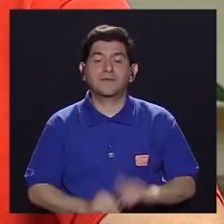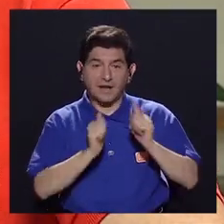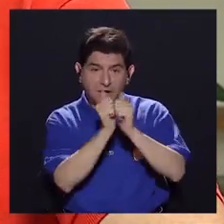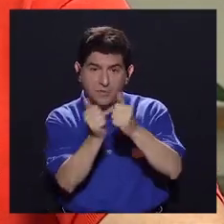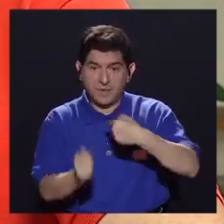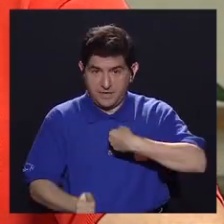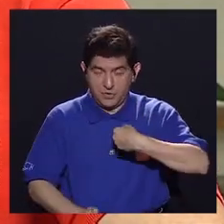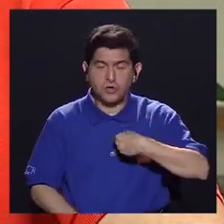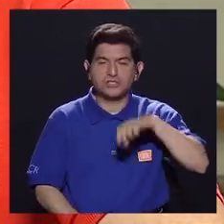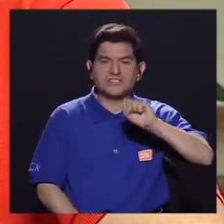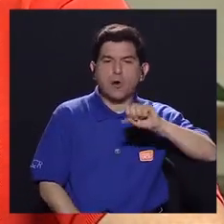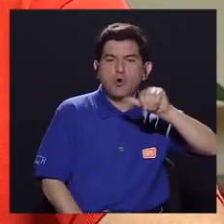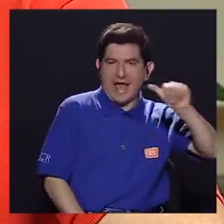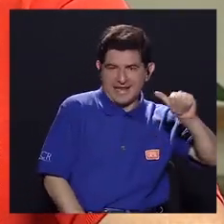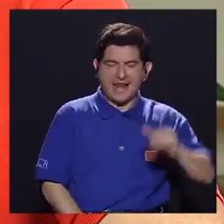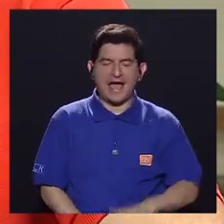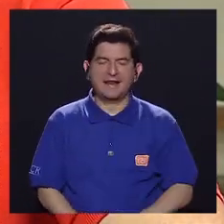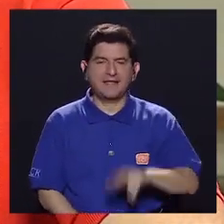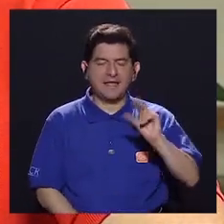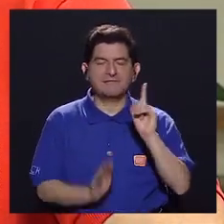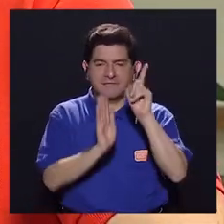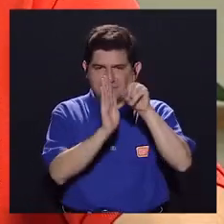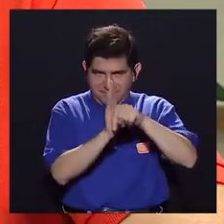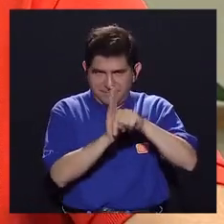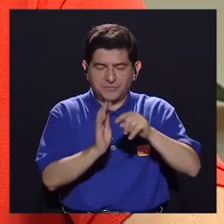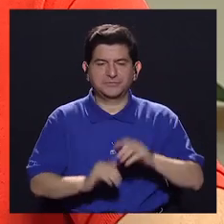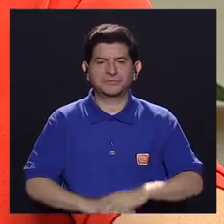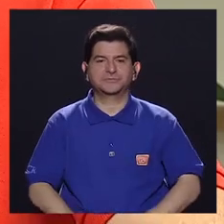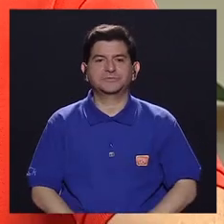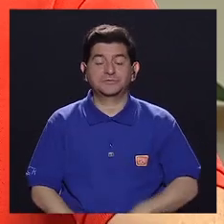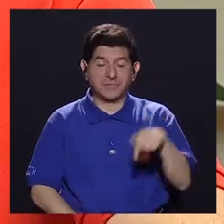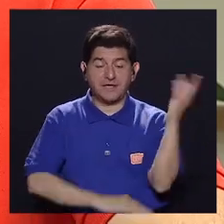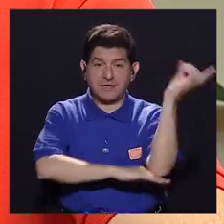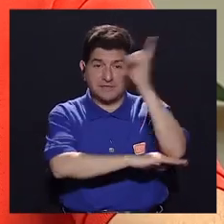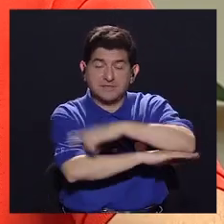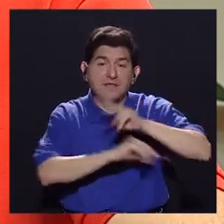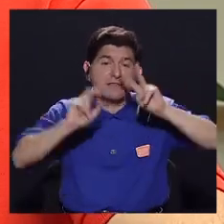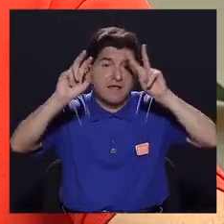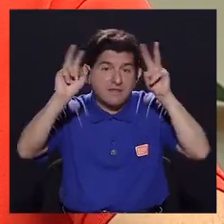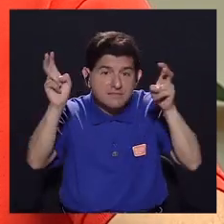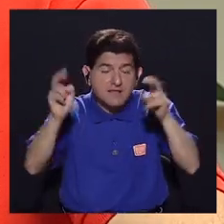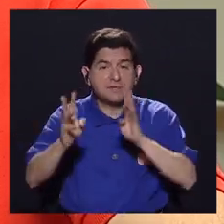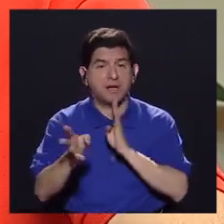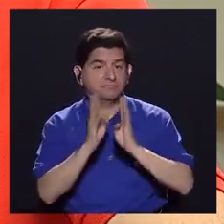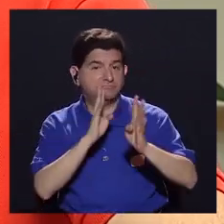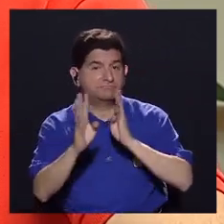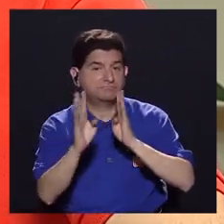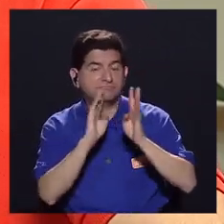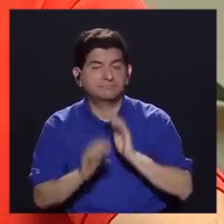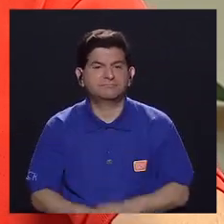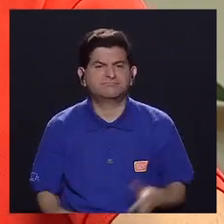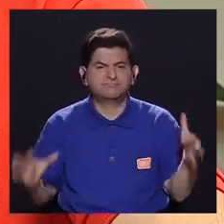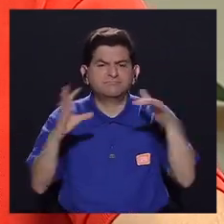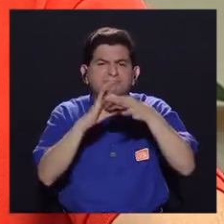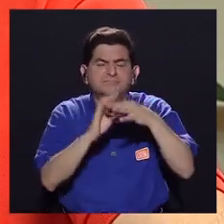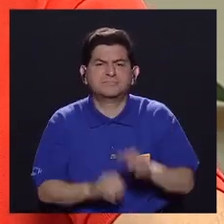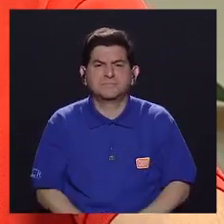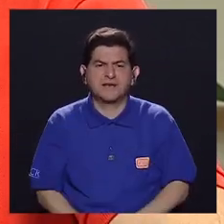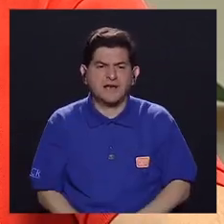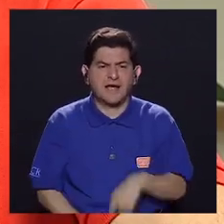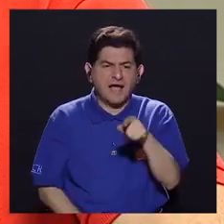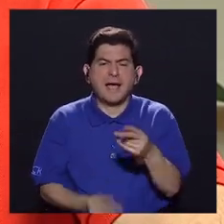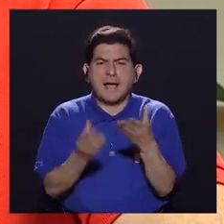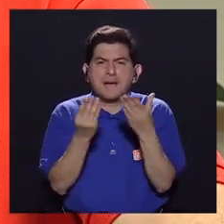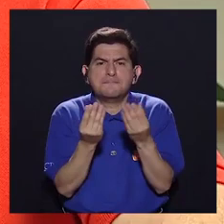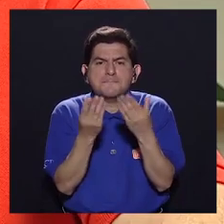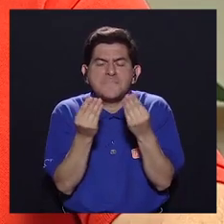estaré acompañando su servidor, Saúl Aguilar, durante estos 30 minutos y el día de hoy el tema que vamos a conversar es acerca de cómo